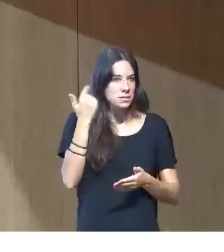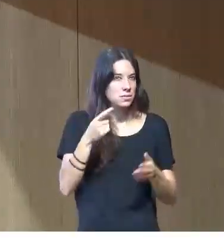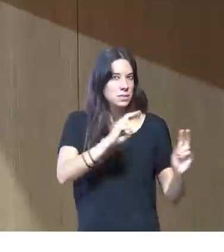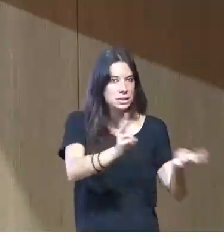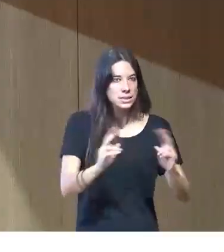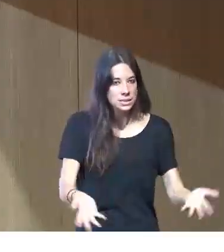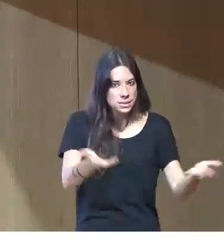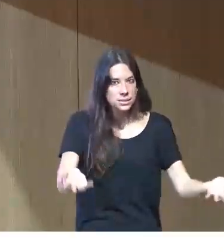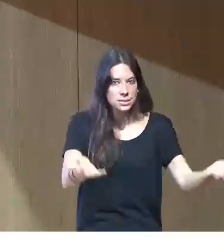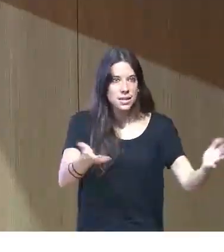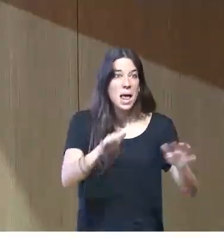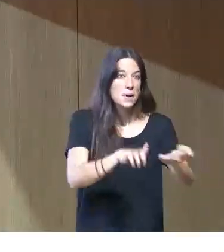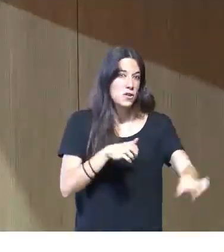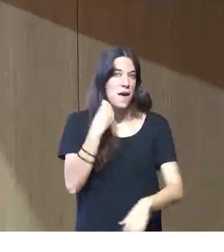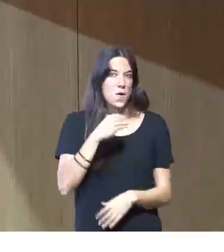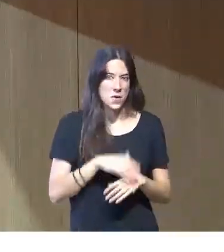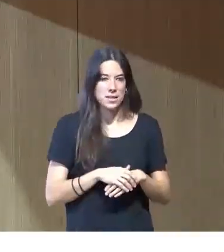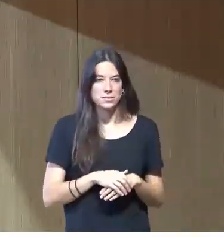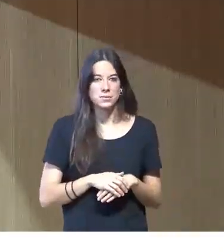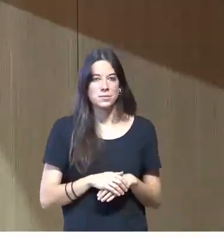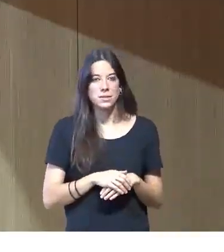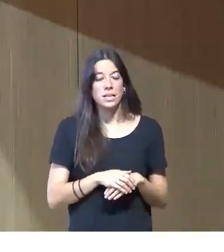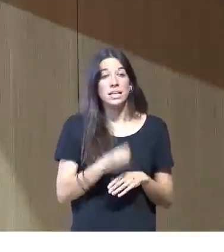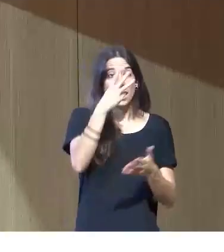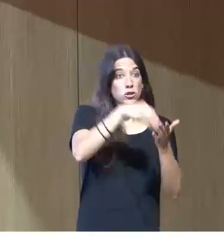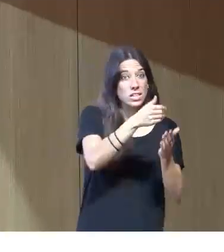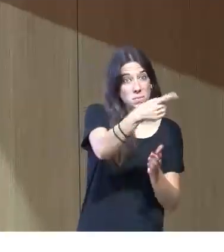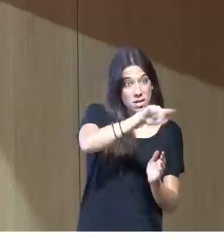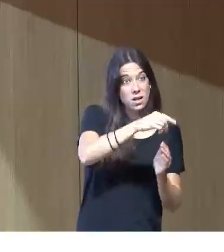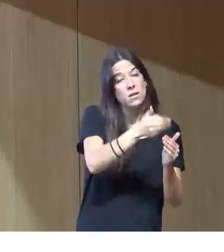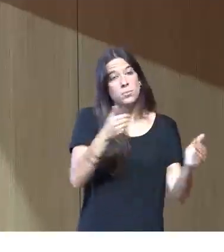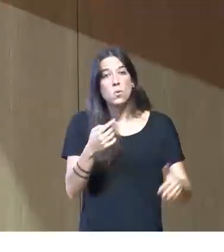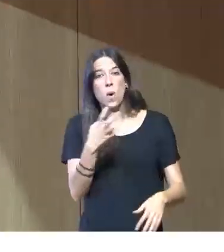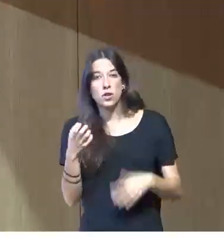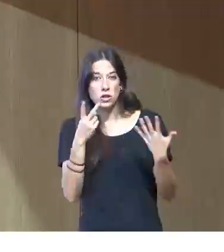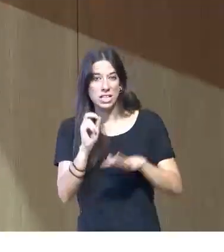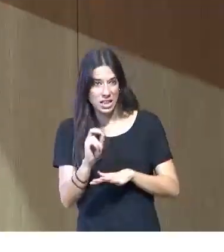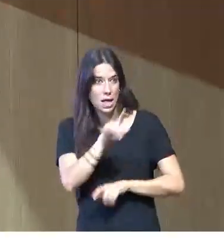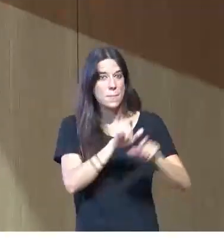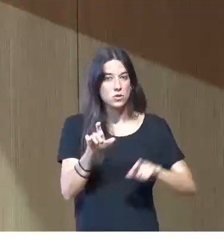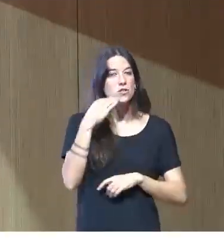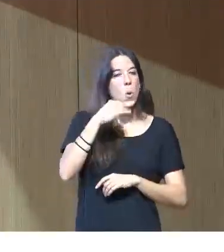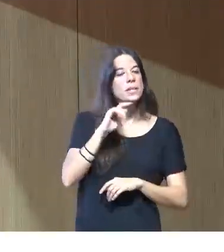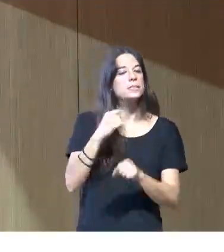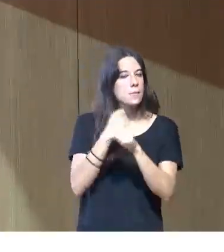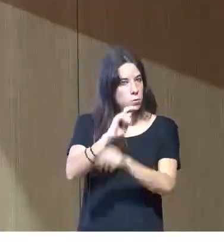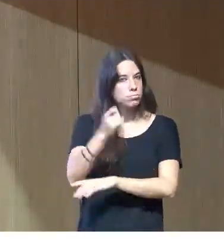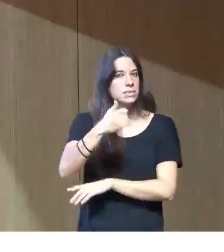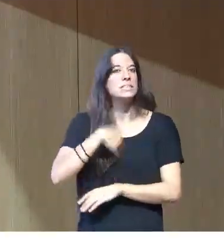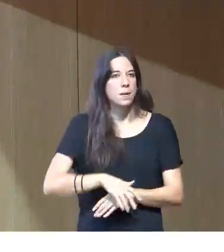y de estos bueno hemos conseguido que haya en torno a 470 personas jóvenes que han conseguido